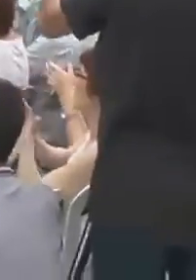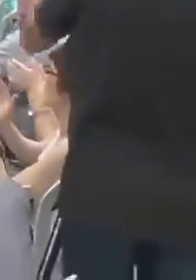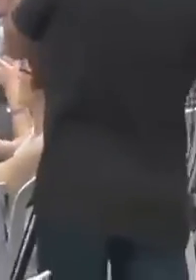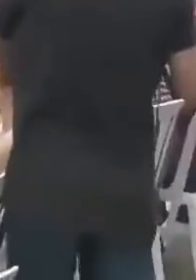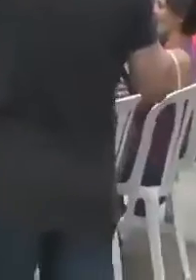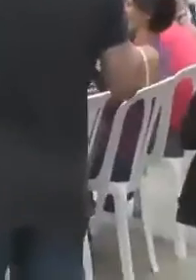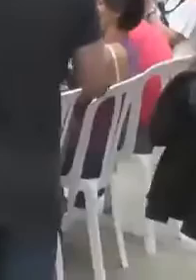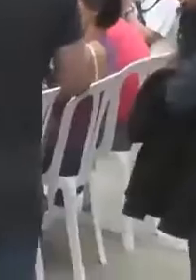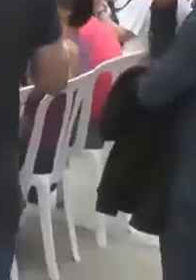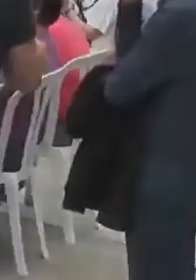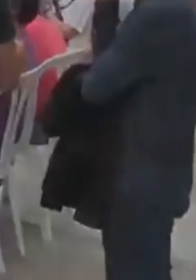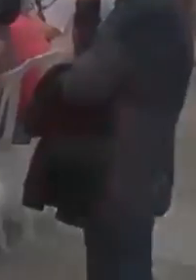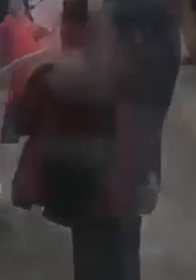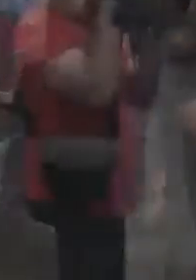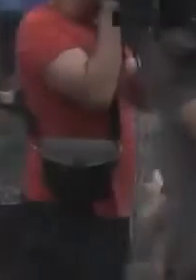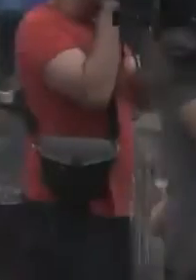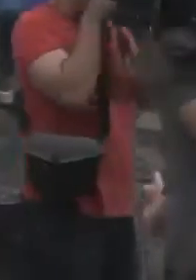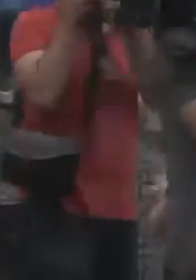E por último,